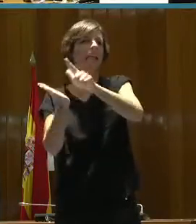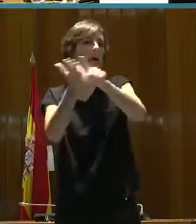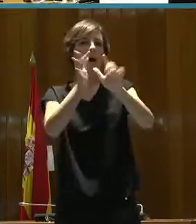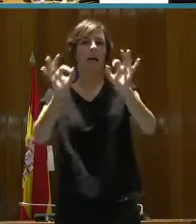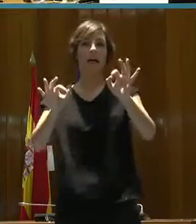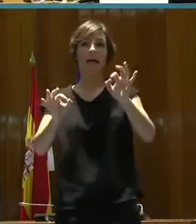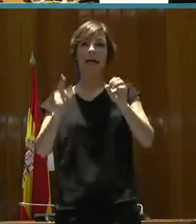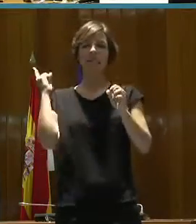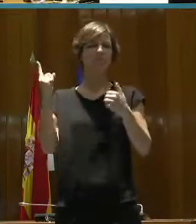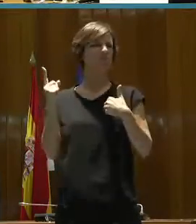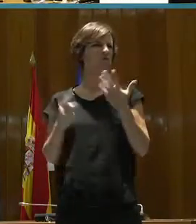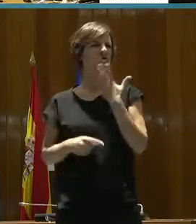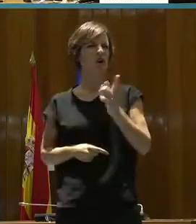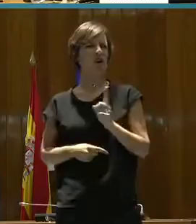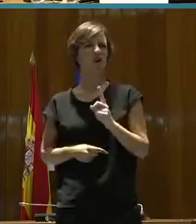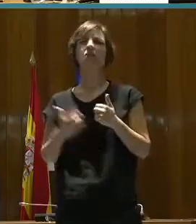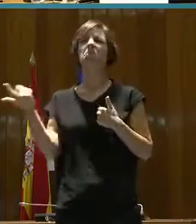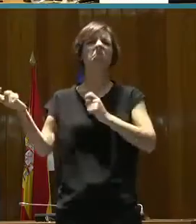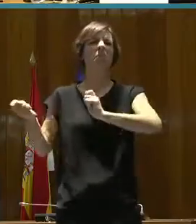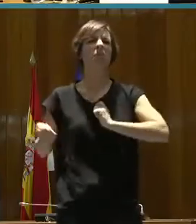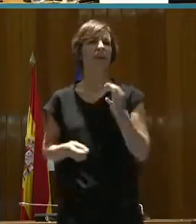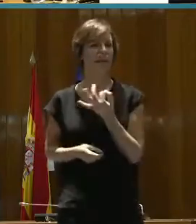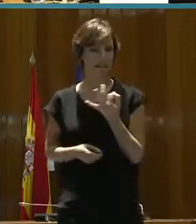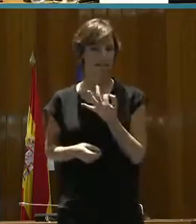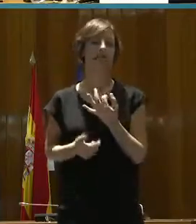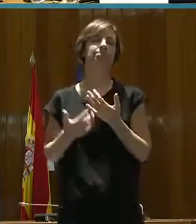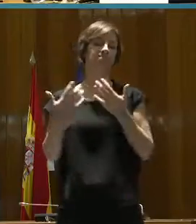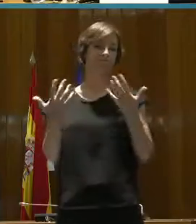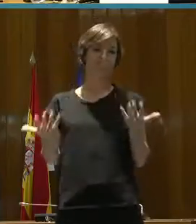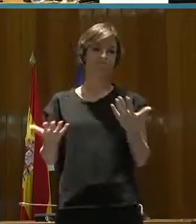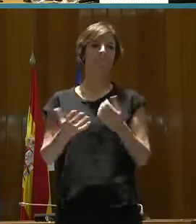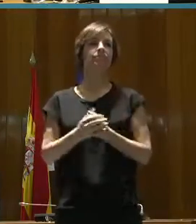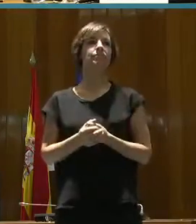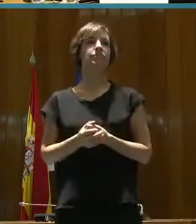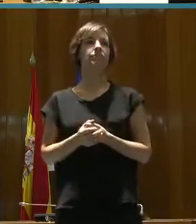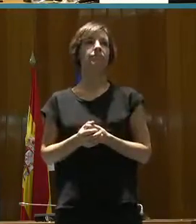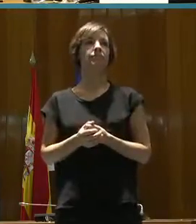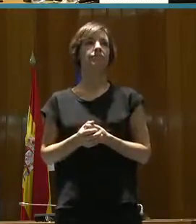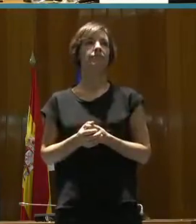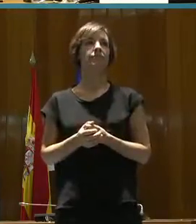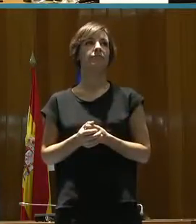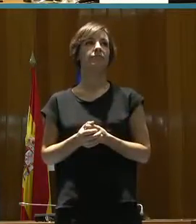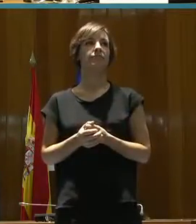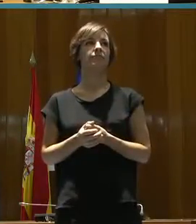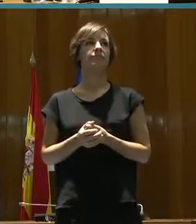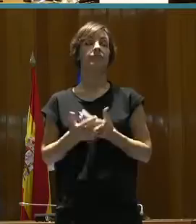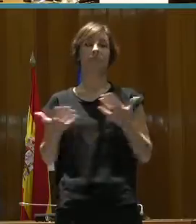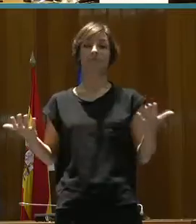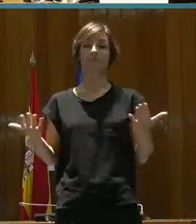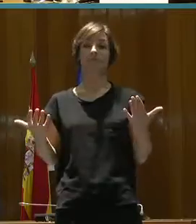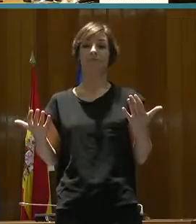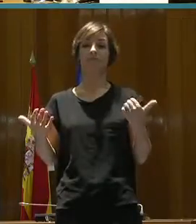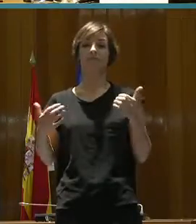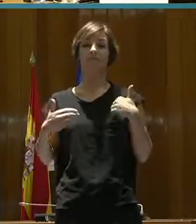que aporta el instrumento en este caso? Bien, lo que el investigador tiene que hacer en ese caso es ir de